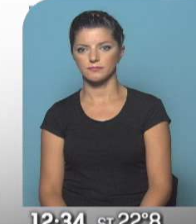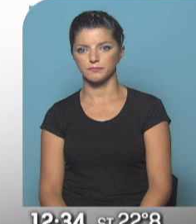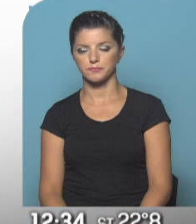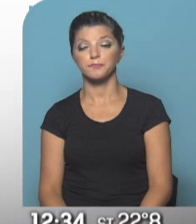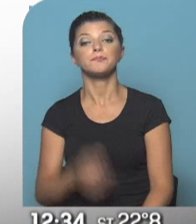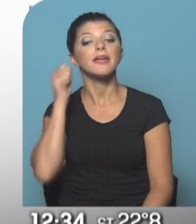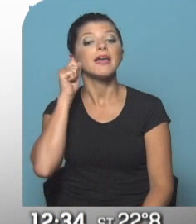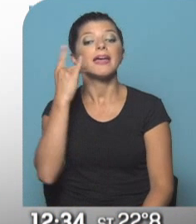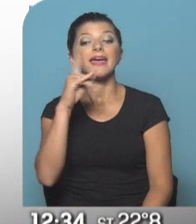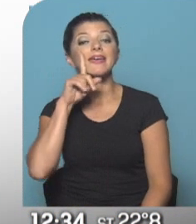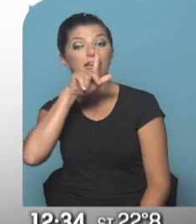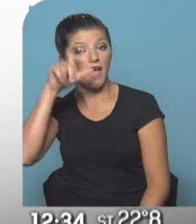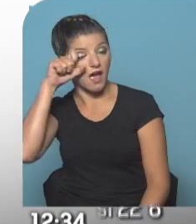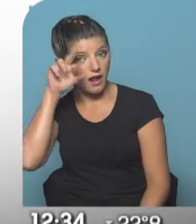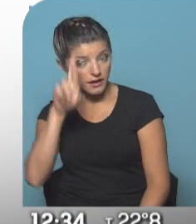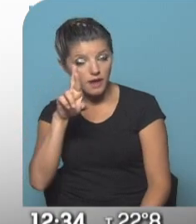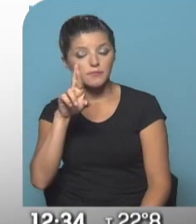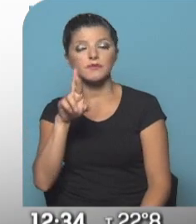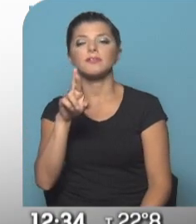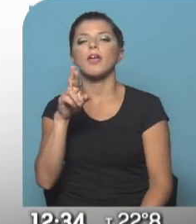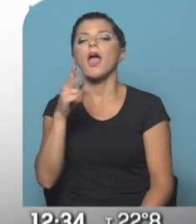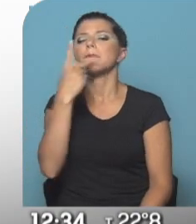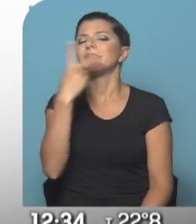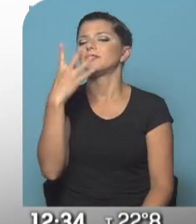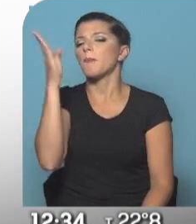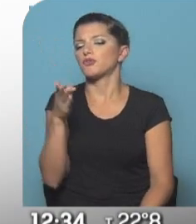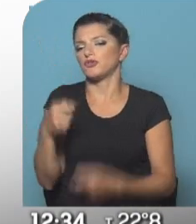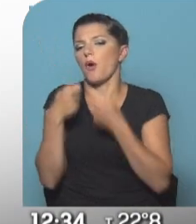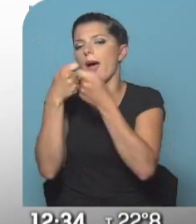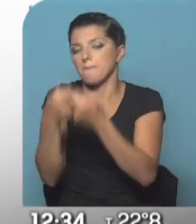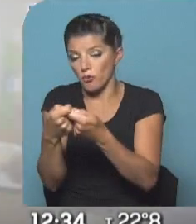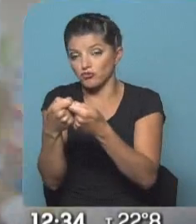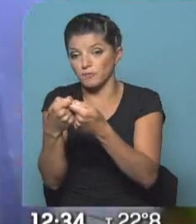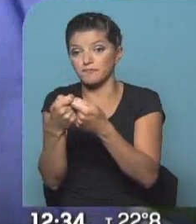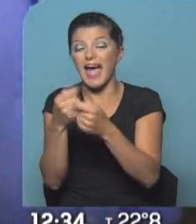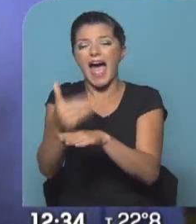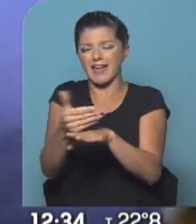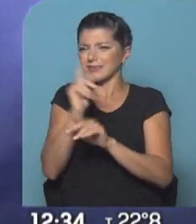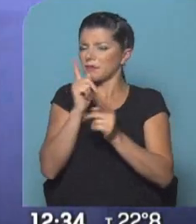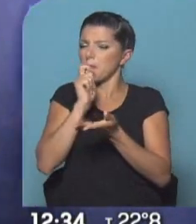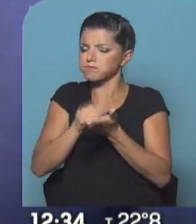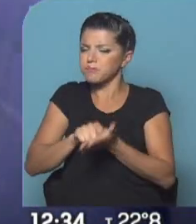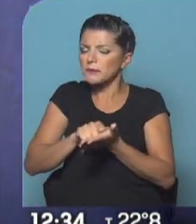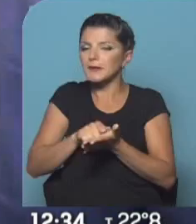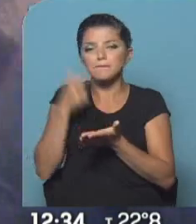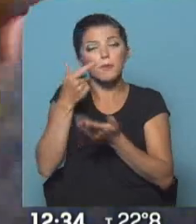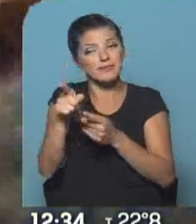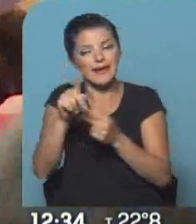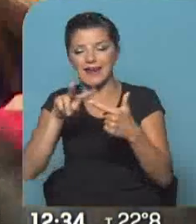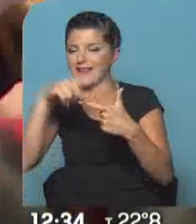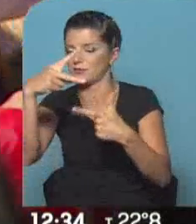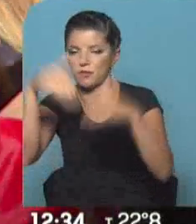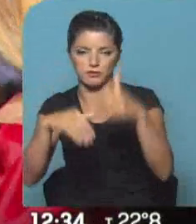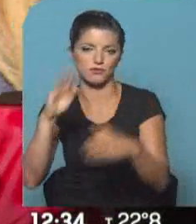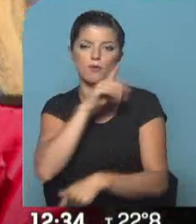Guillier cuenta con un 23% de intención de voto para la primera ronda y según las encuestas previas, también sería derrotado en el balotaje